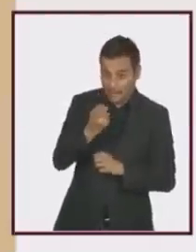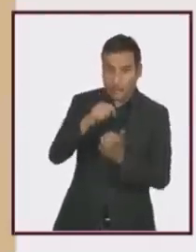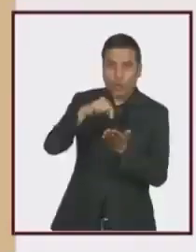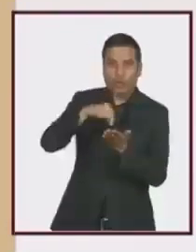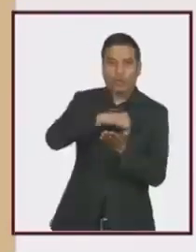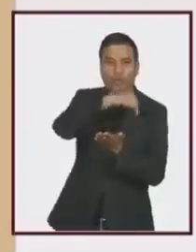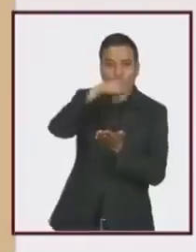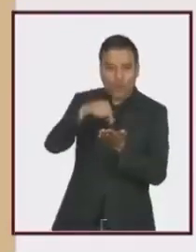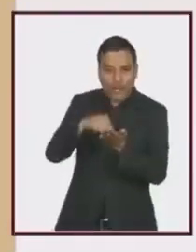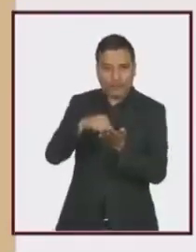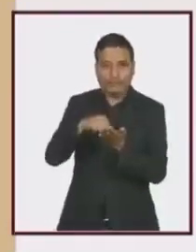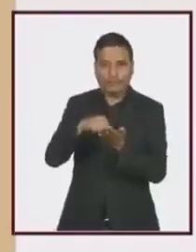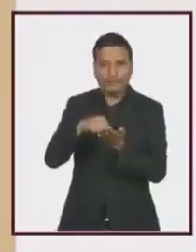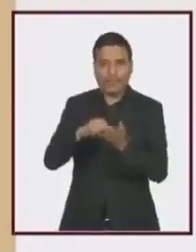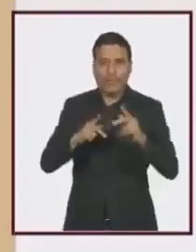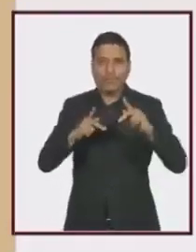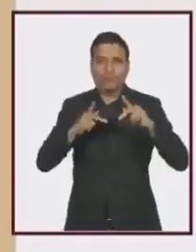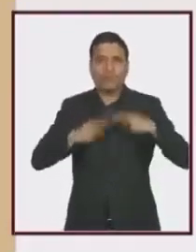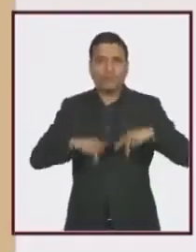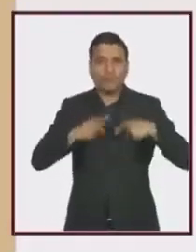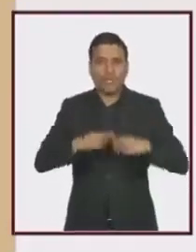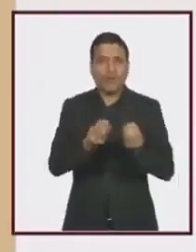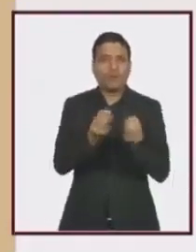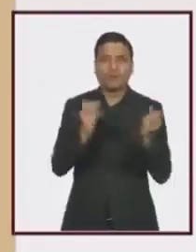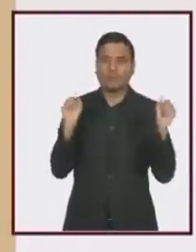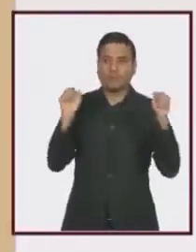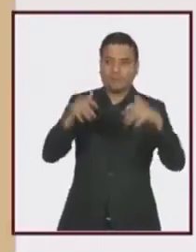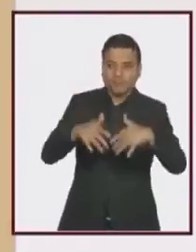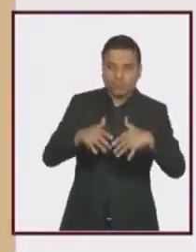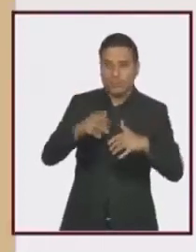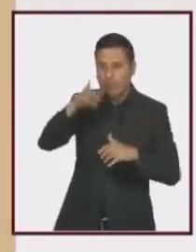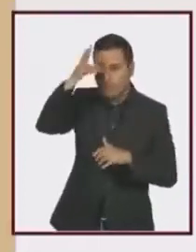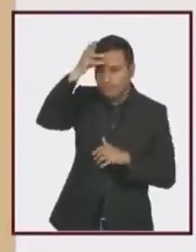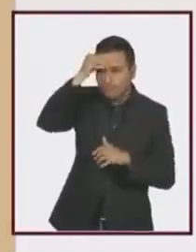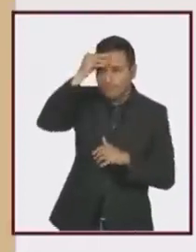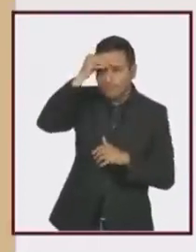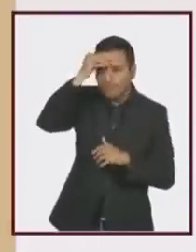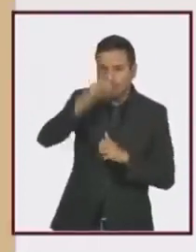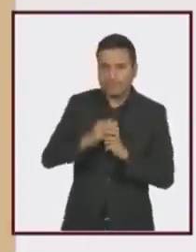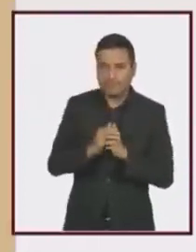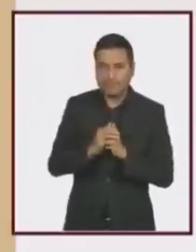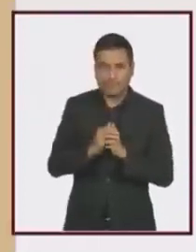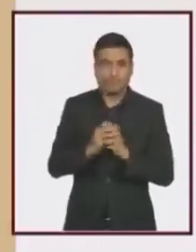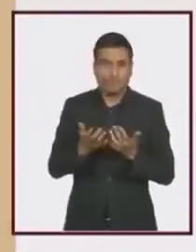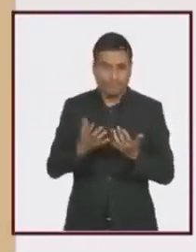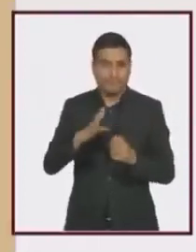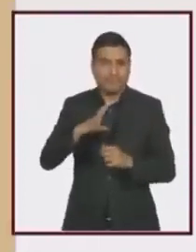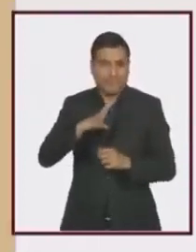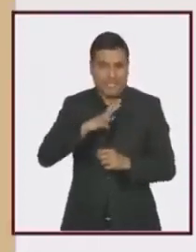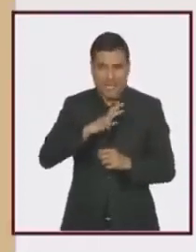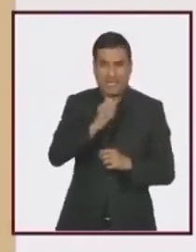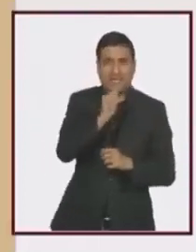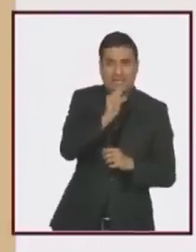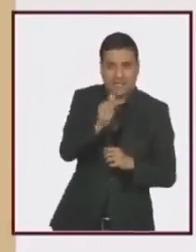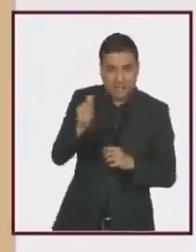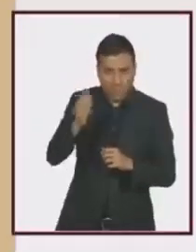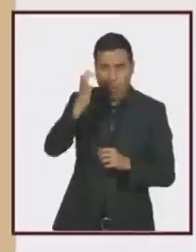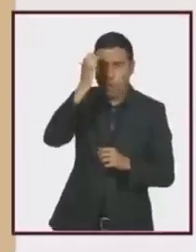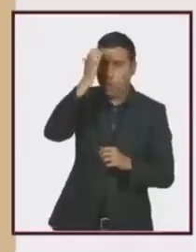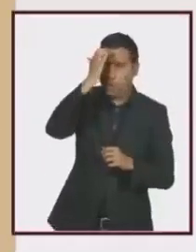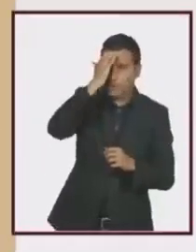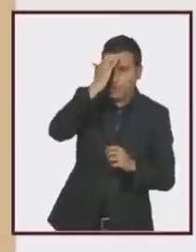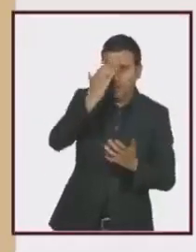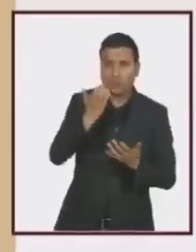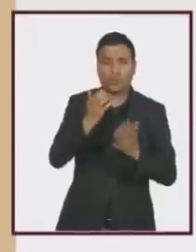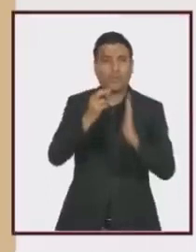comunitario en el que se construyen y convergen los saberes, se intercambian valores, normas y culturas